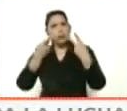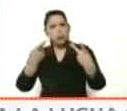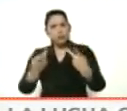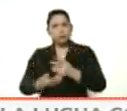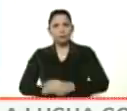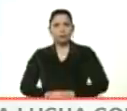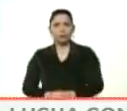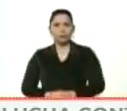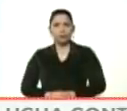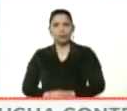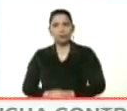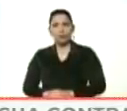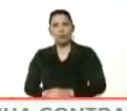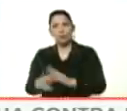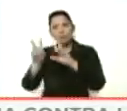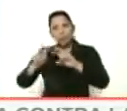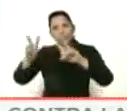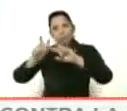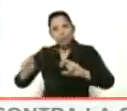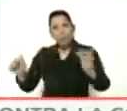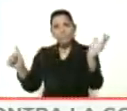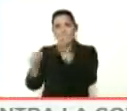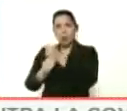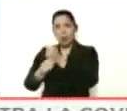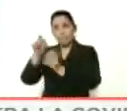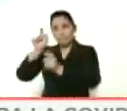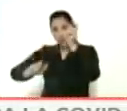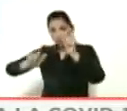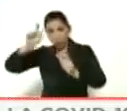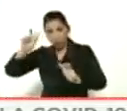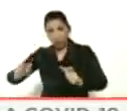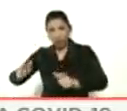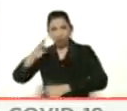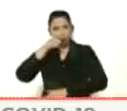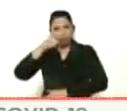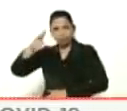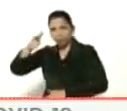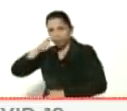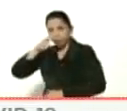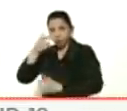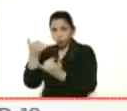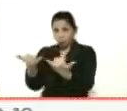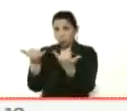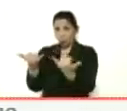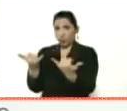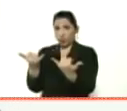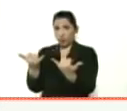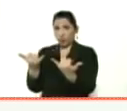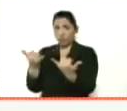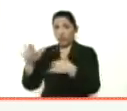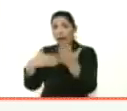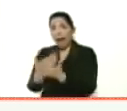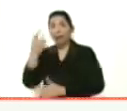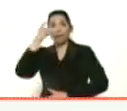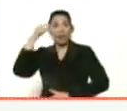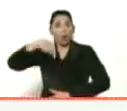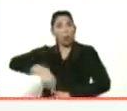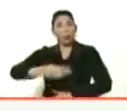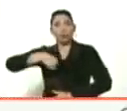del pesquisaje ampliado, personalizado de... En este momento, al día de hoy, ya